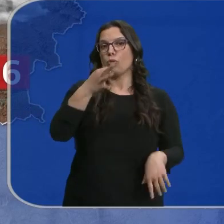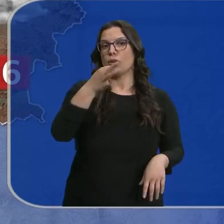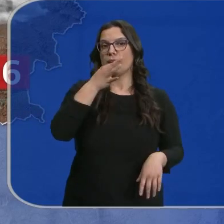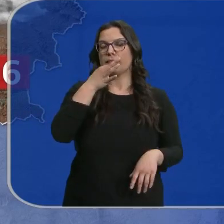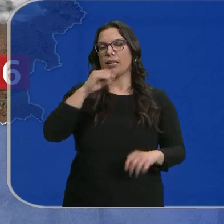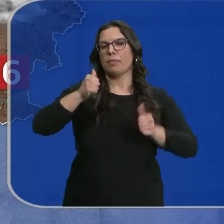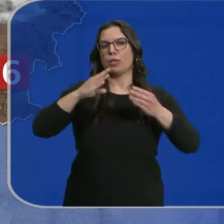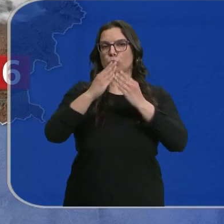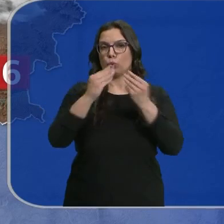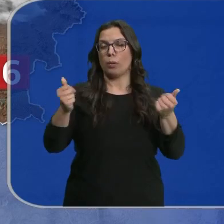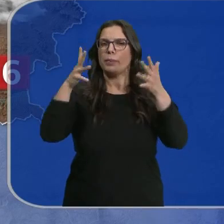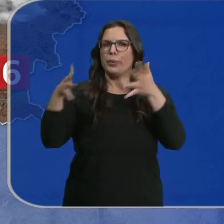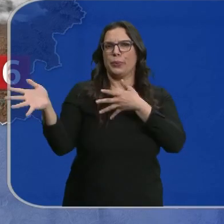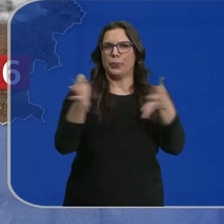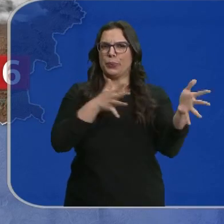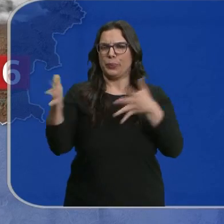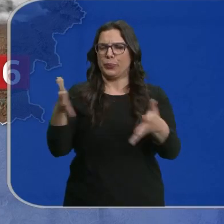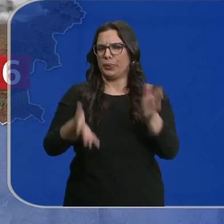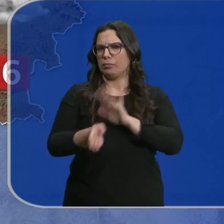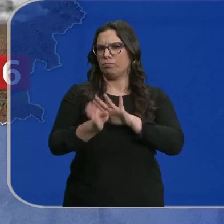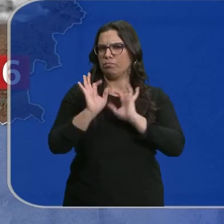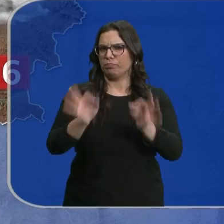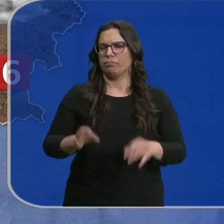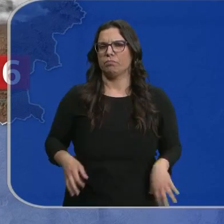se irán suavizando, pero el viento no va a perder fuerza.